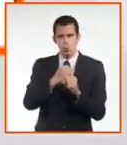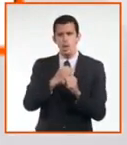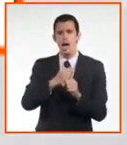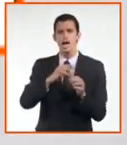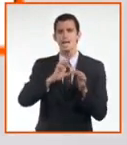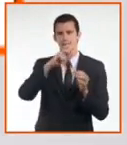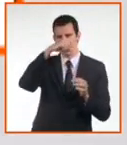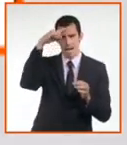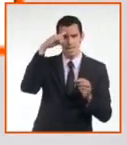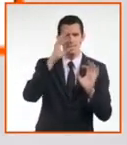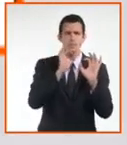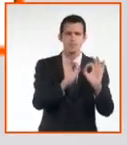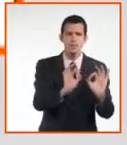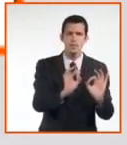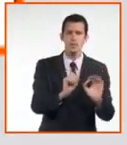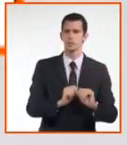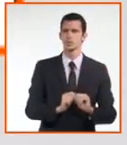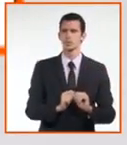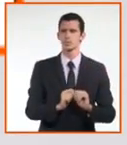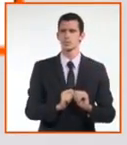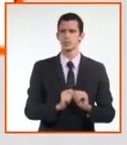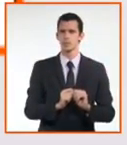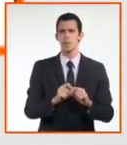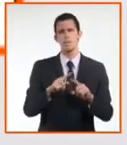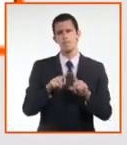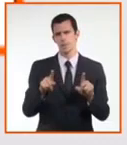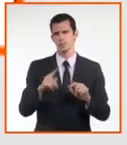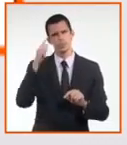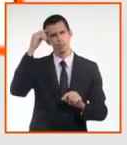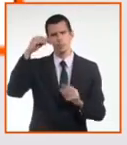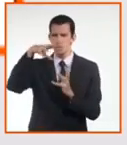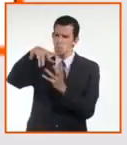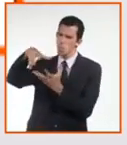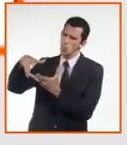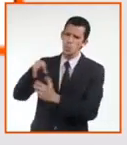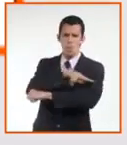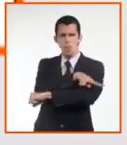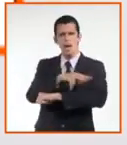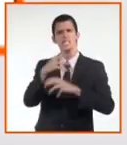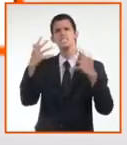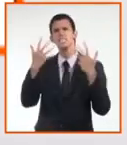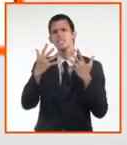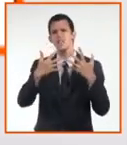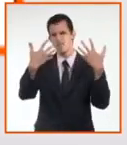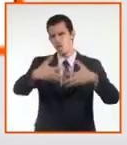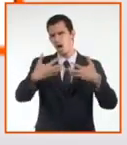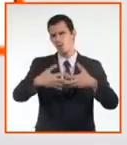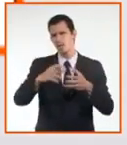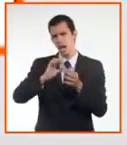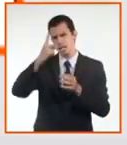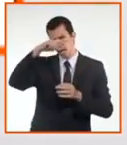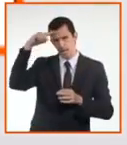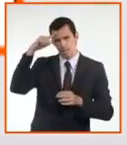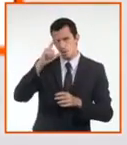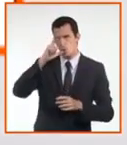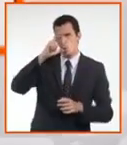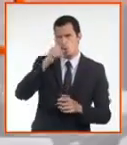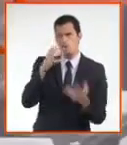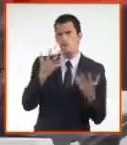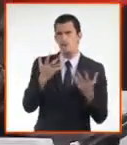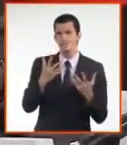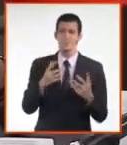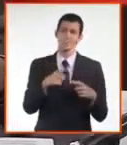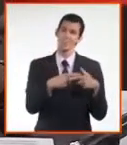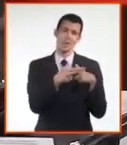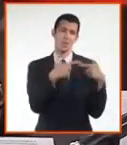mayoría son norteamericano hay unos chinos y hay indios y los indios no quisieron